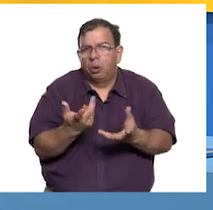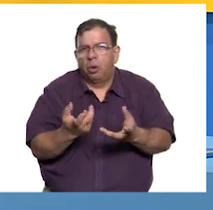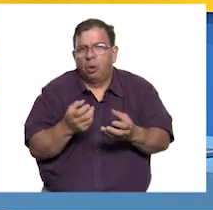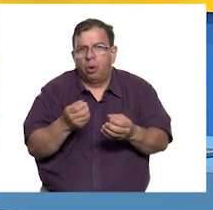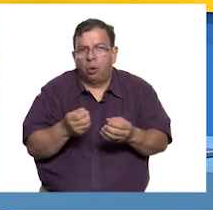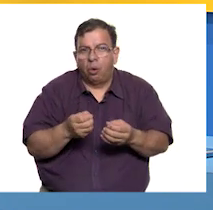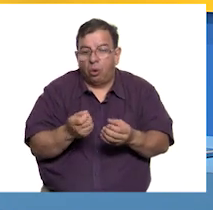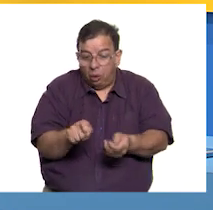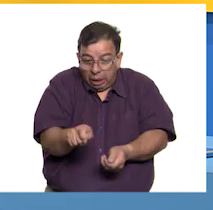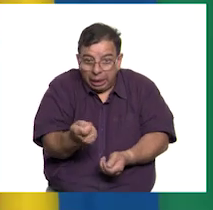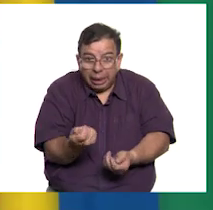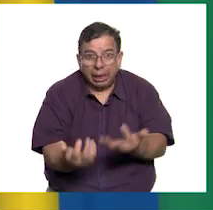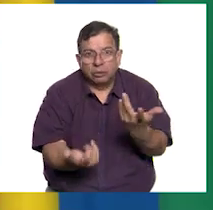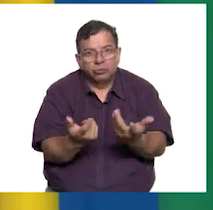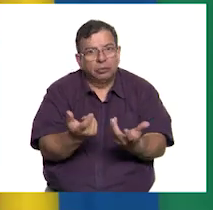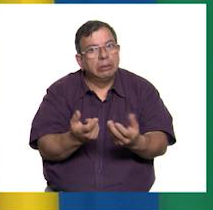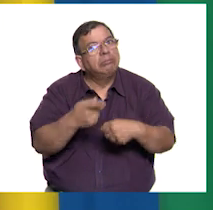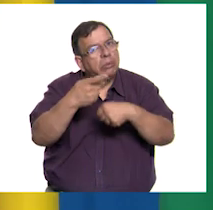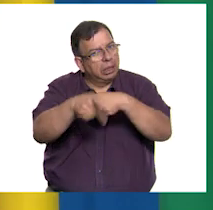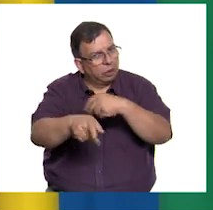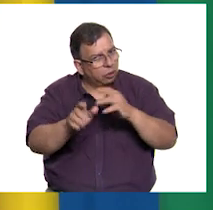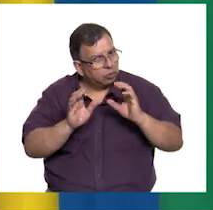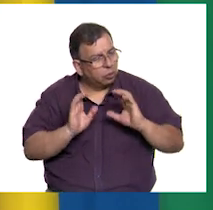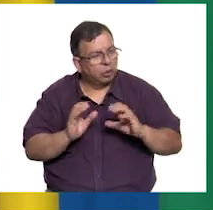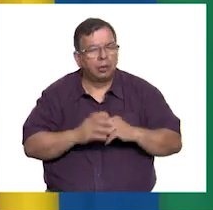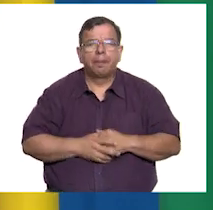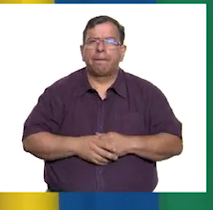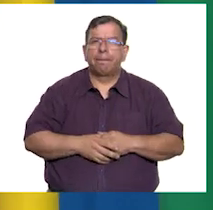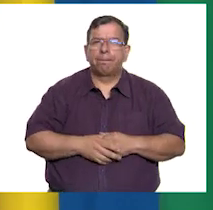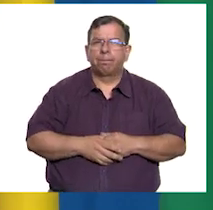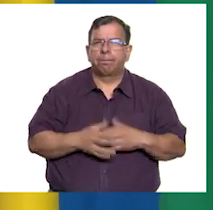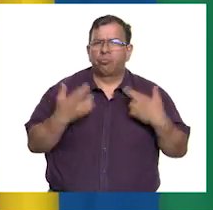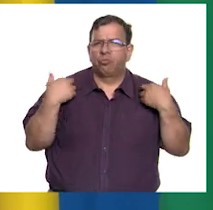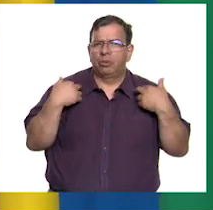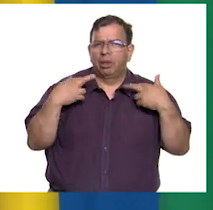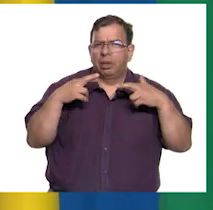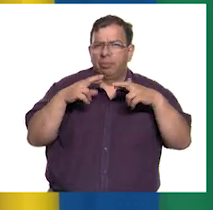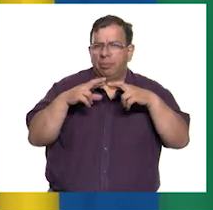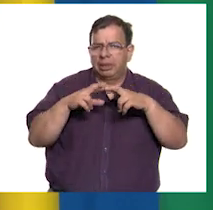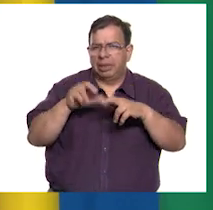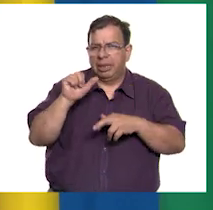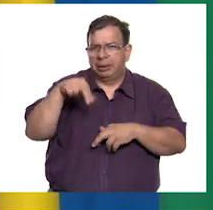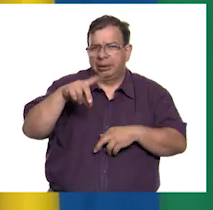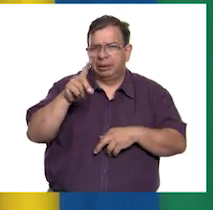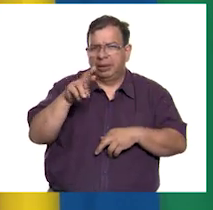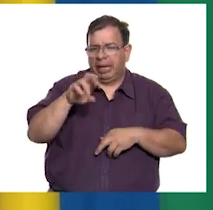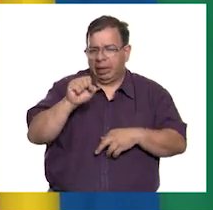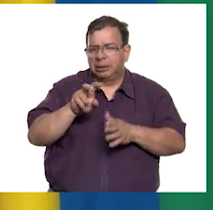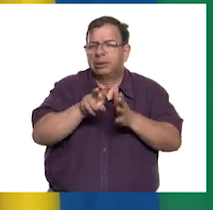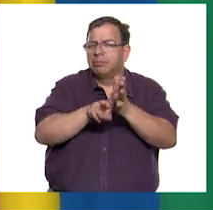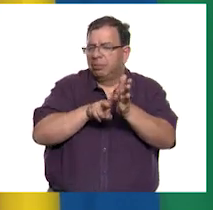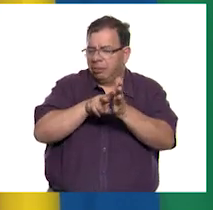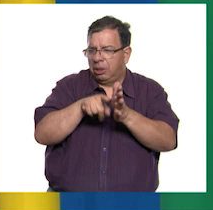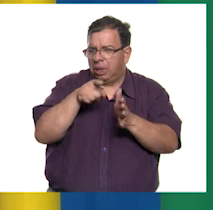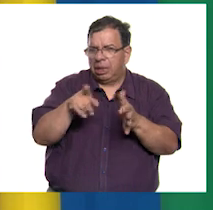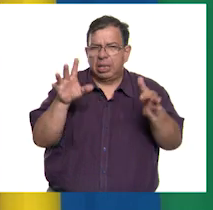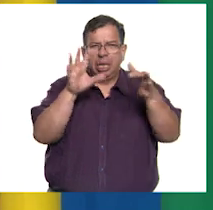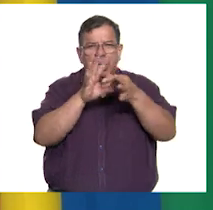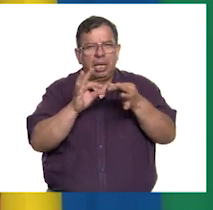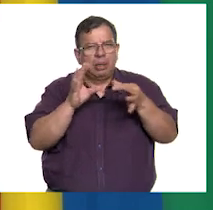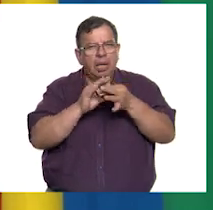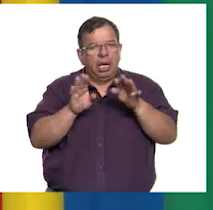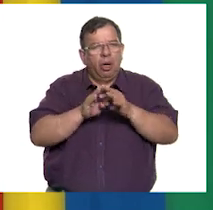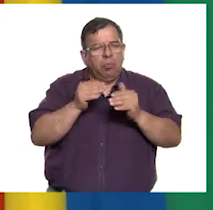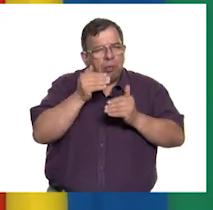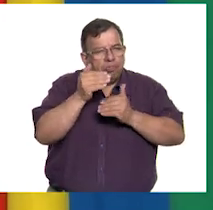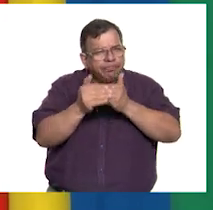incluso la estufa. Así es. Y la maestra Andrea Sánchez Alegría nos ha enviado un video para explicarnos los procesos